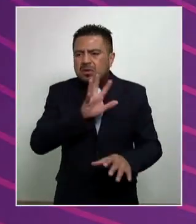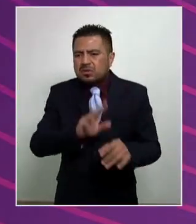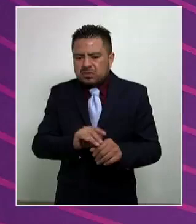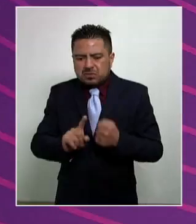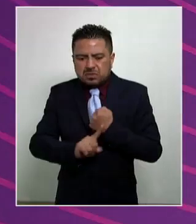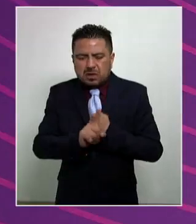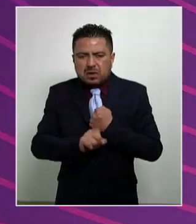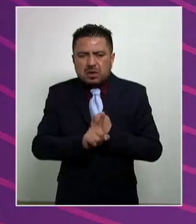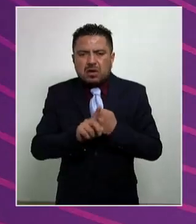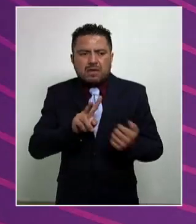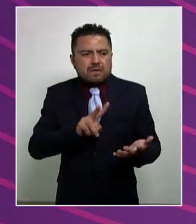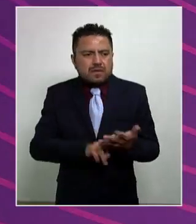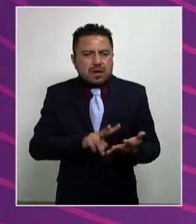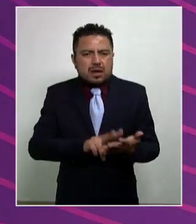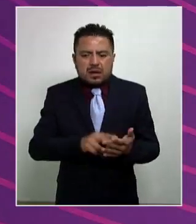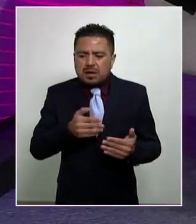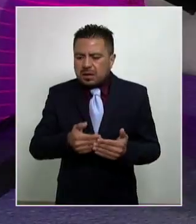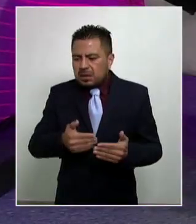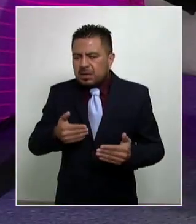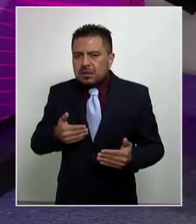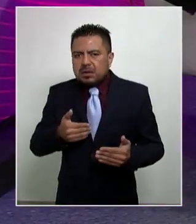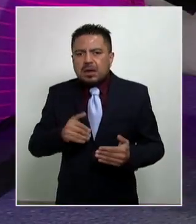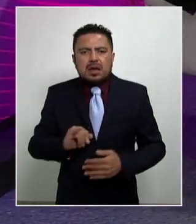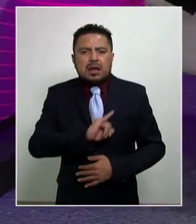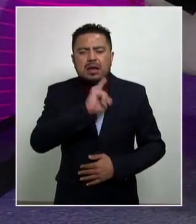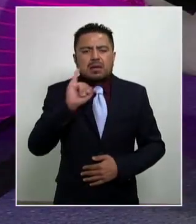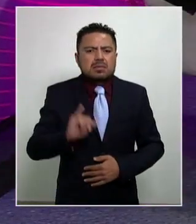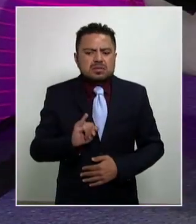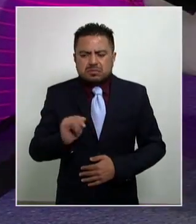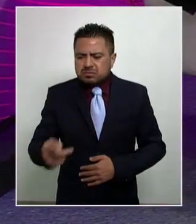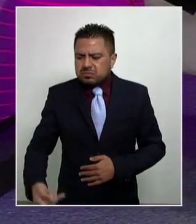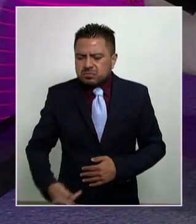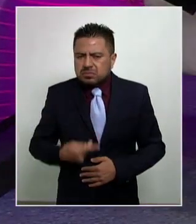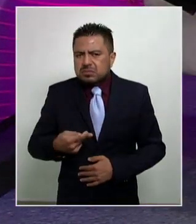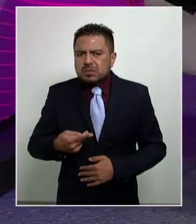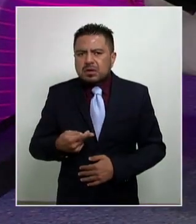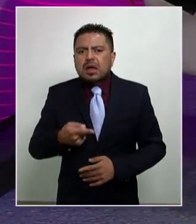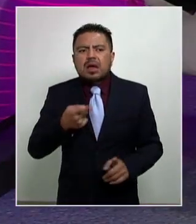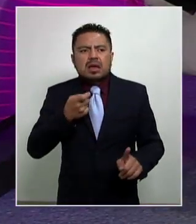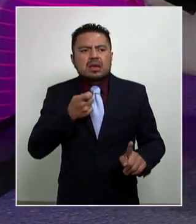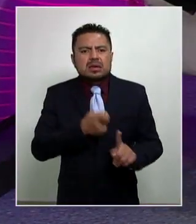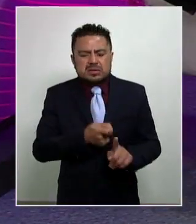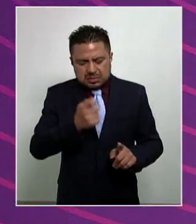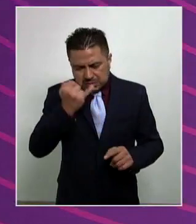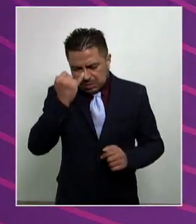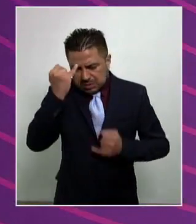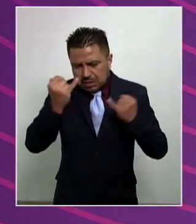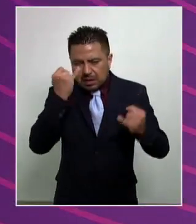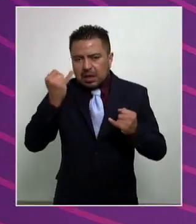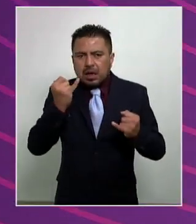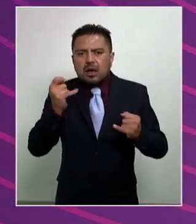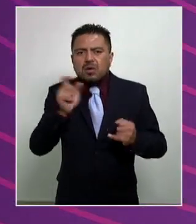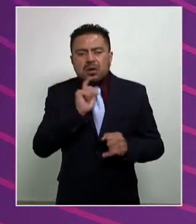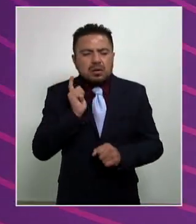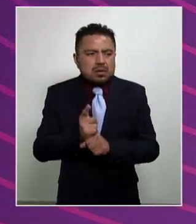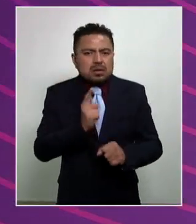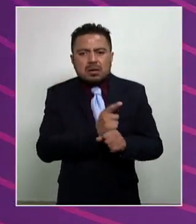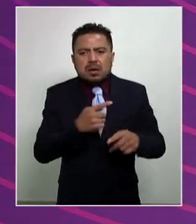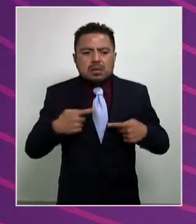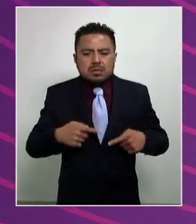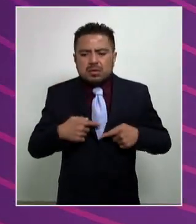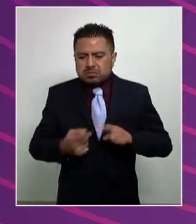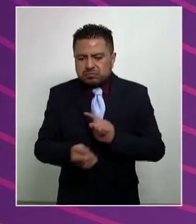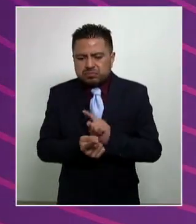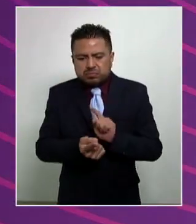esos juicios de valor previo que jamás se cuestionan, que son esas ideas que en el momento en el que yo veo a una persona con